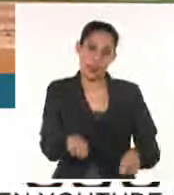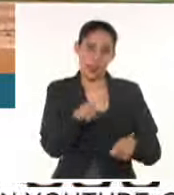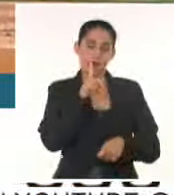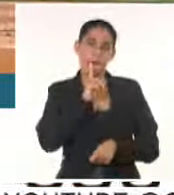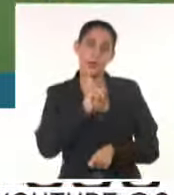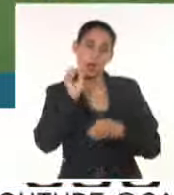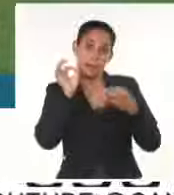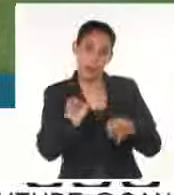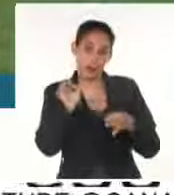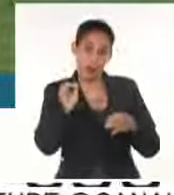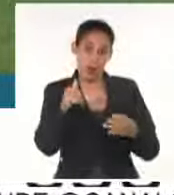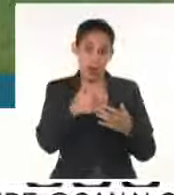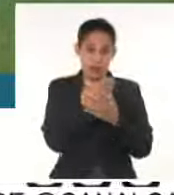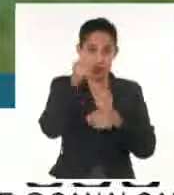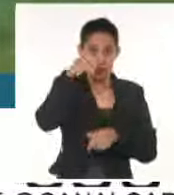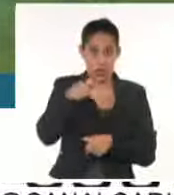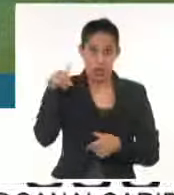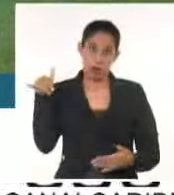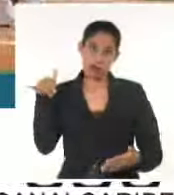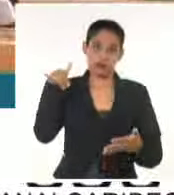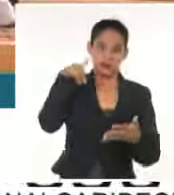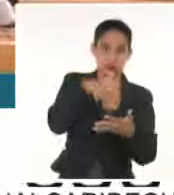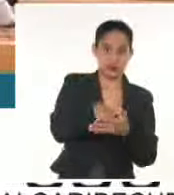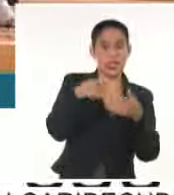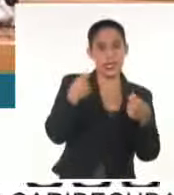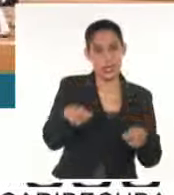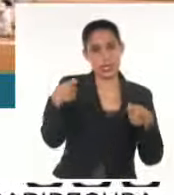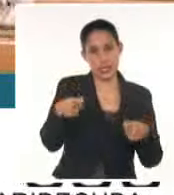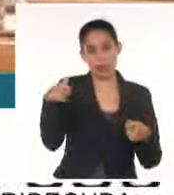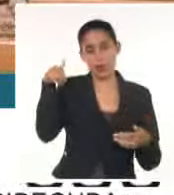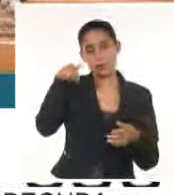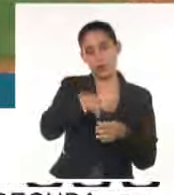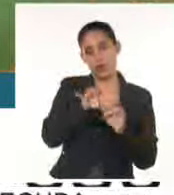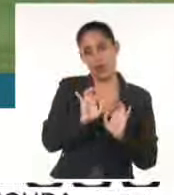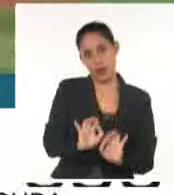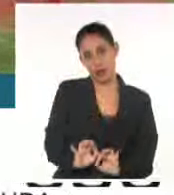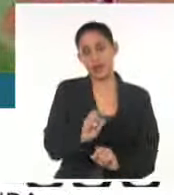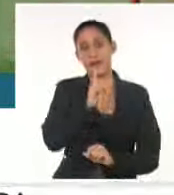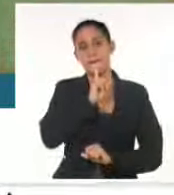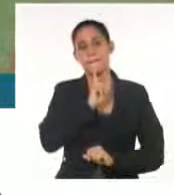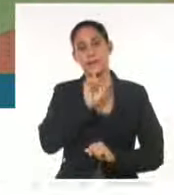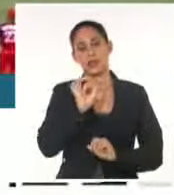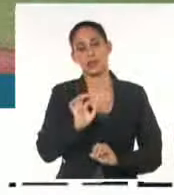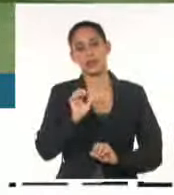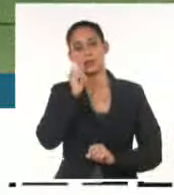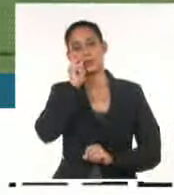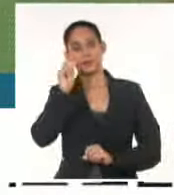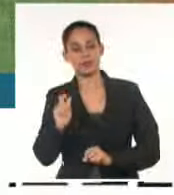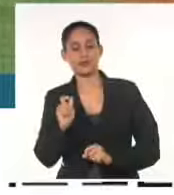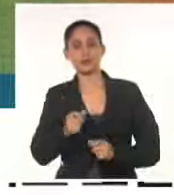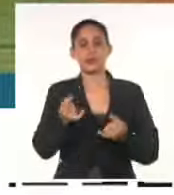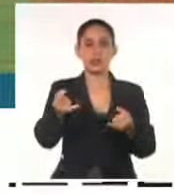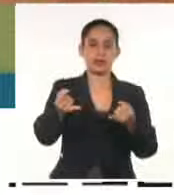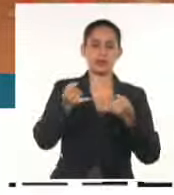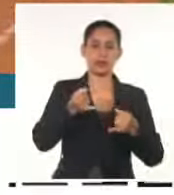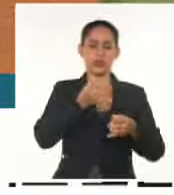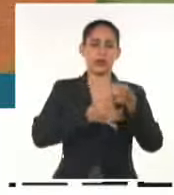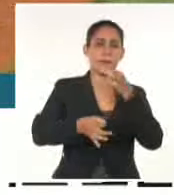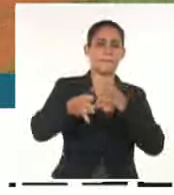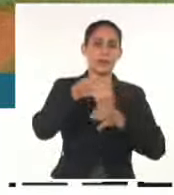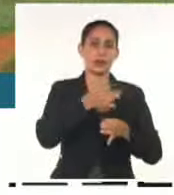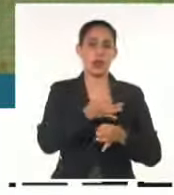que salimos de aquí para allá, él se incorpora con nosotros ahí ya llegando el día. Has adelantado algo, en Taichung se juega hasta el jueves y